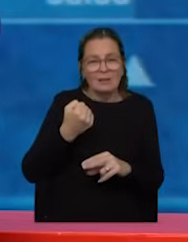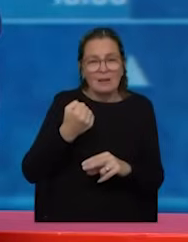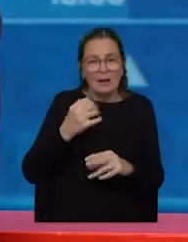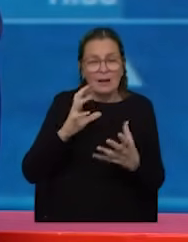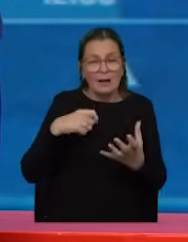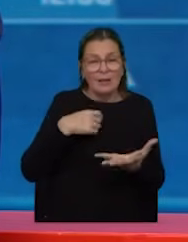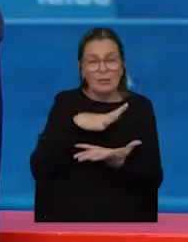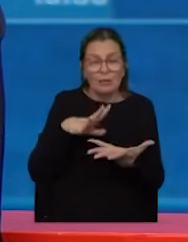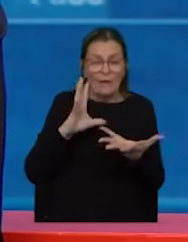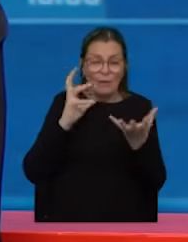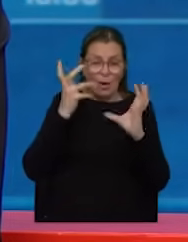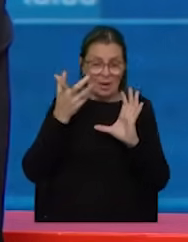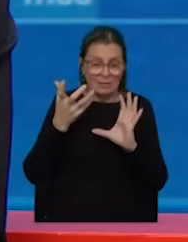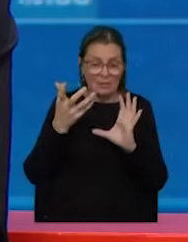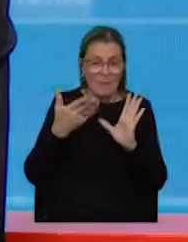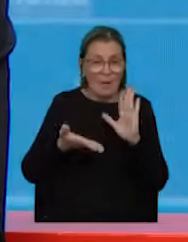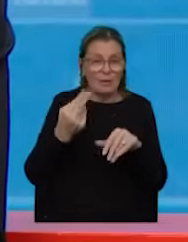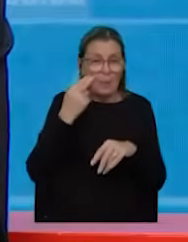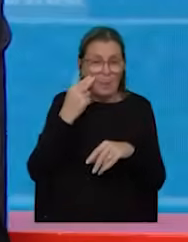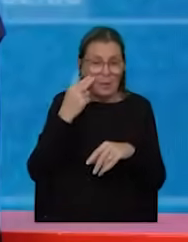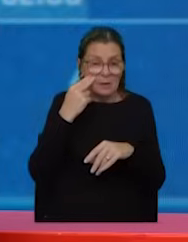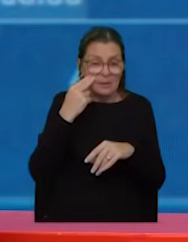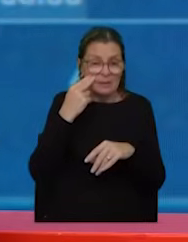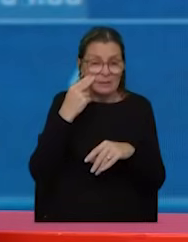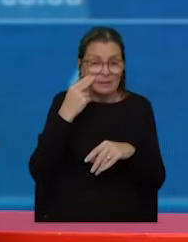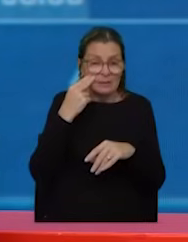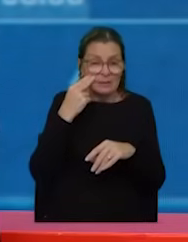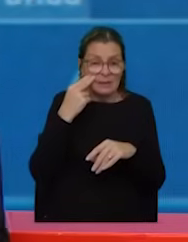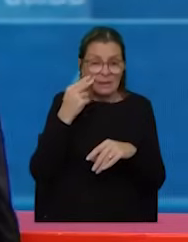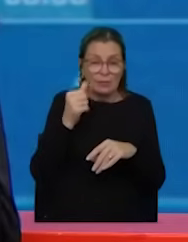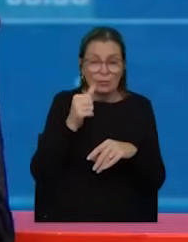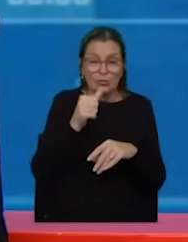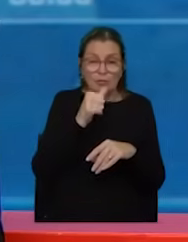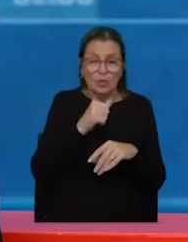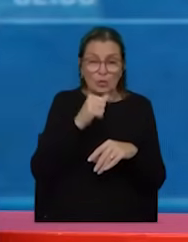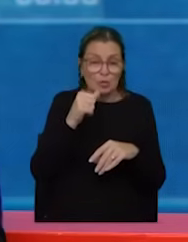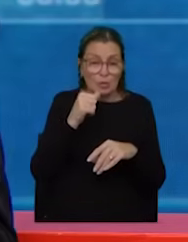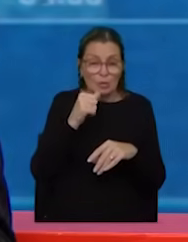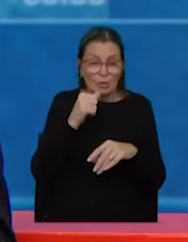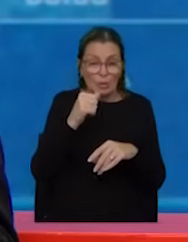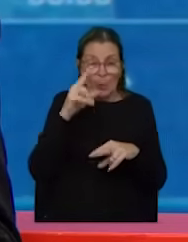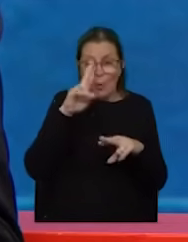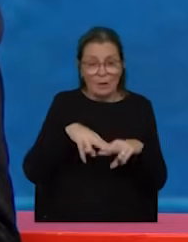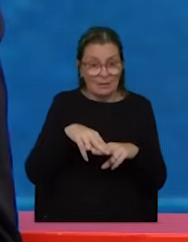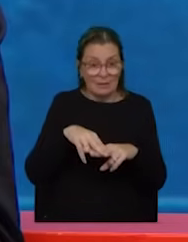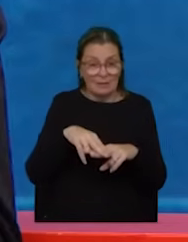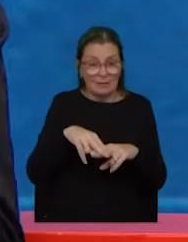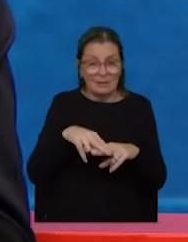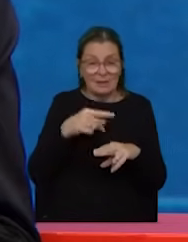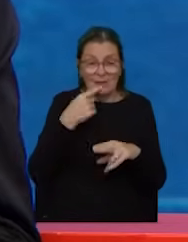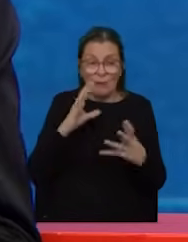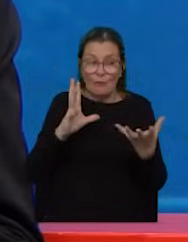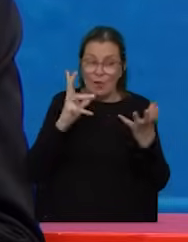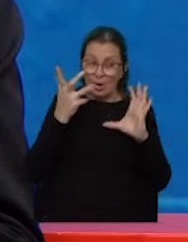vuelto muy violenta los problemas se están dirimiendo eh con muertes se está dirimiendo